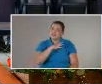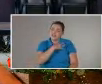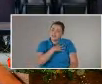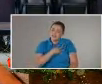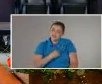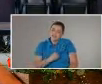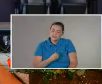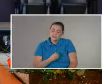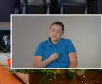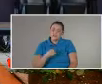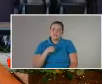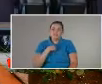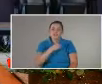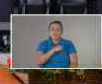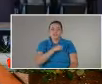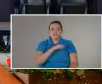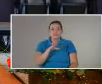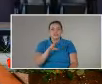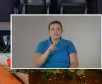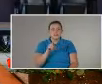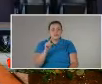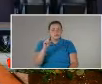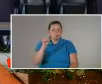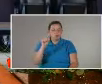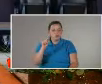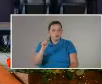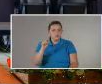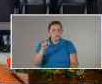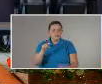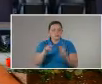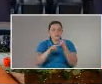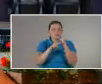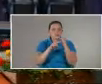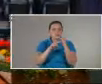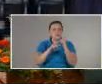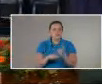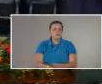Y yo quiero hablarle un poco de esta situación.